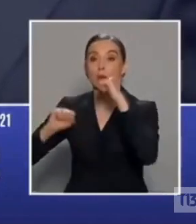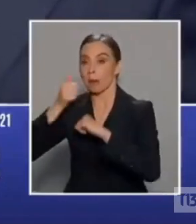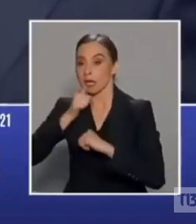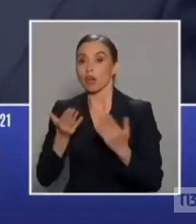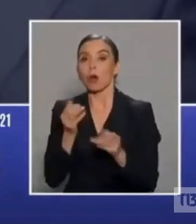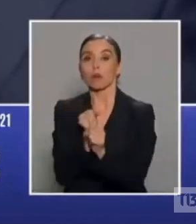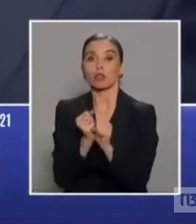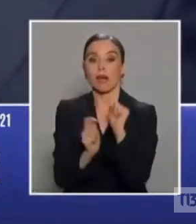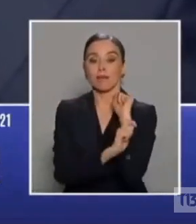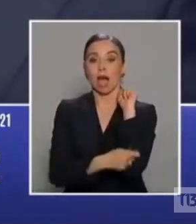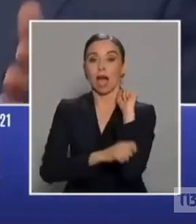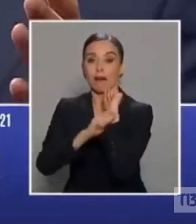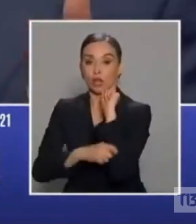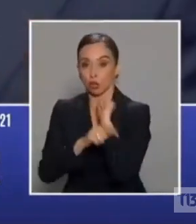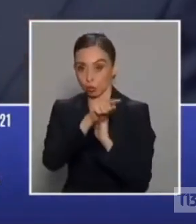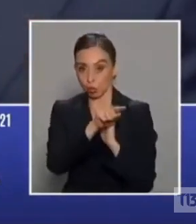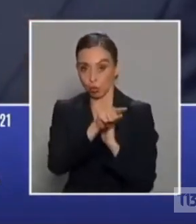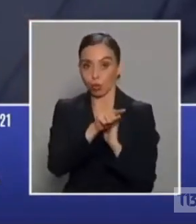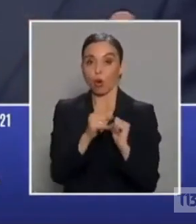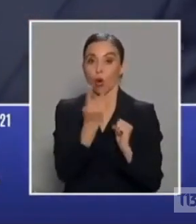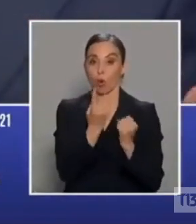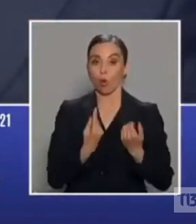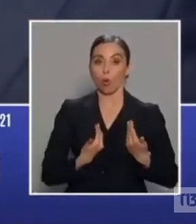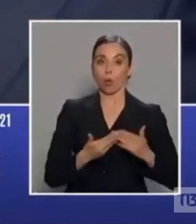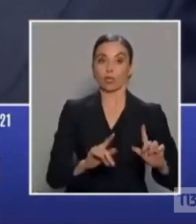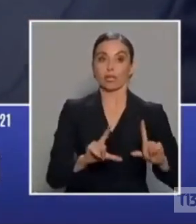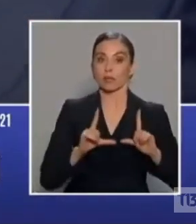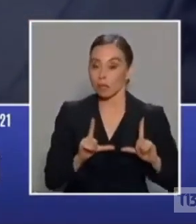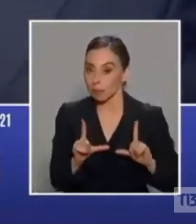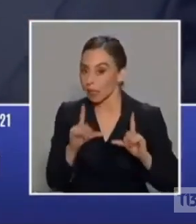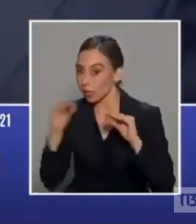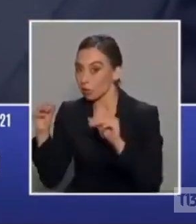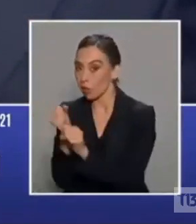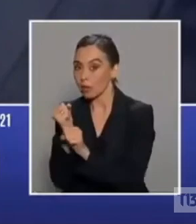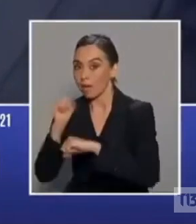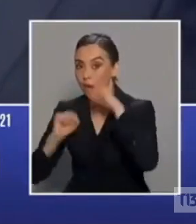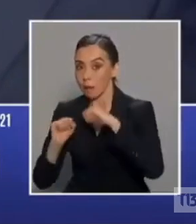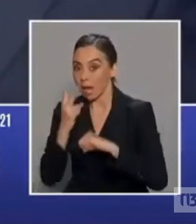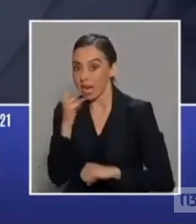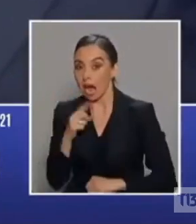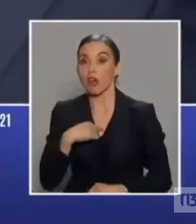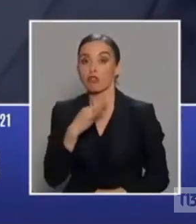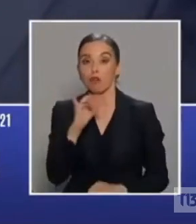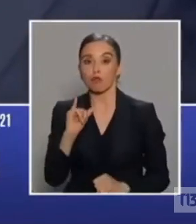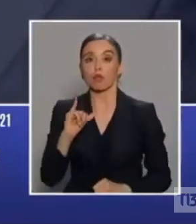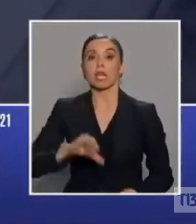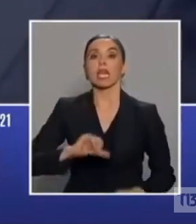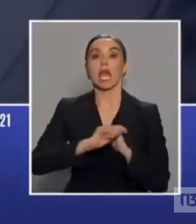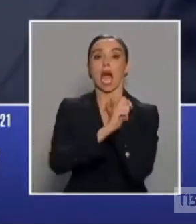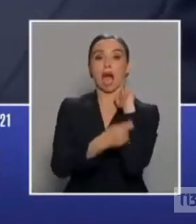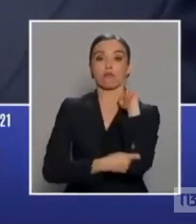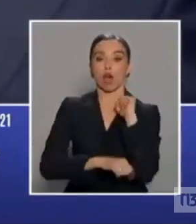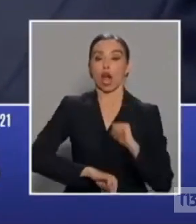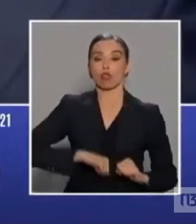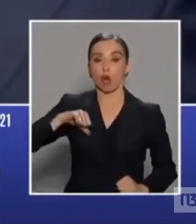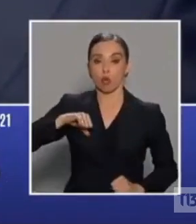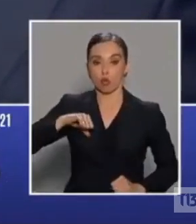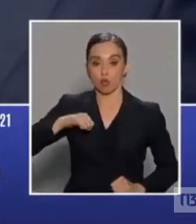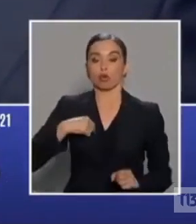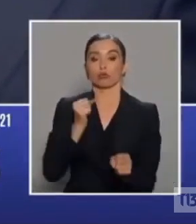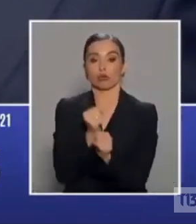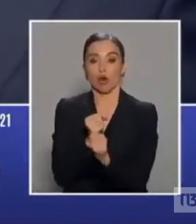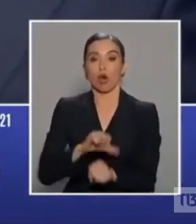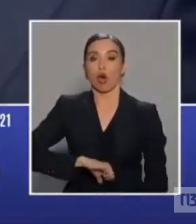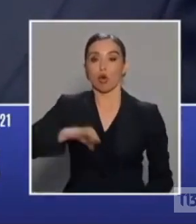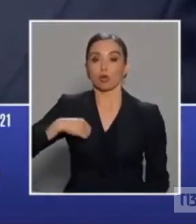cómo trabajamos los abogados, porque tú saliste de pero la universidad lobby y por te las empresas de gas también. Fui abogado orgullosamente, orgullosamente,